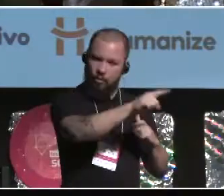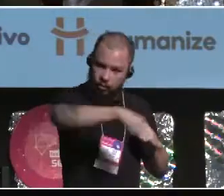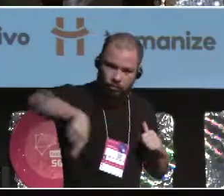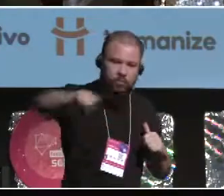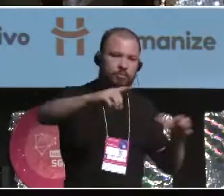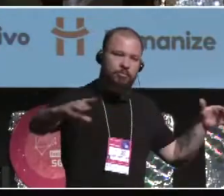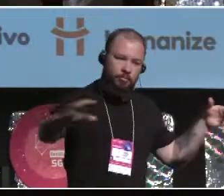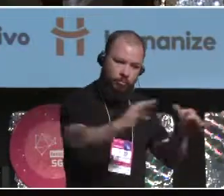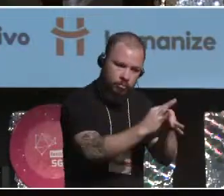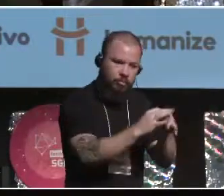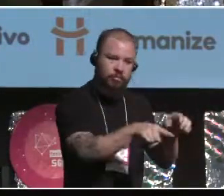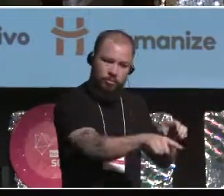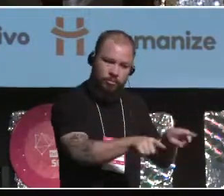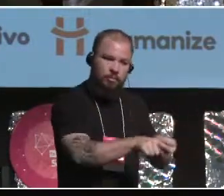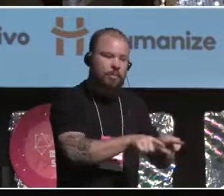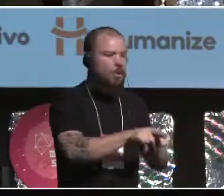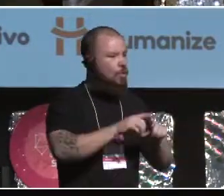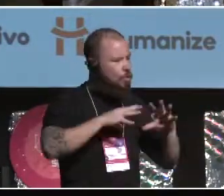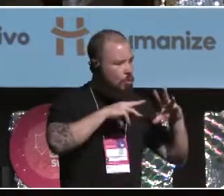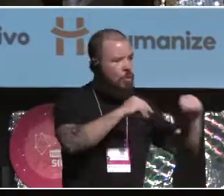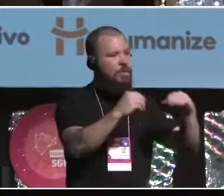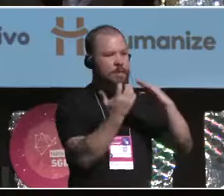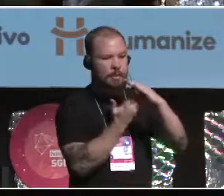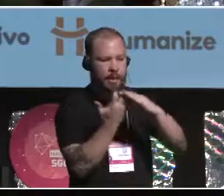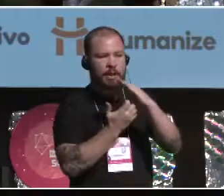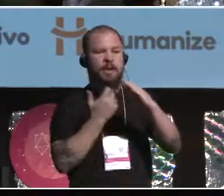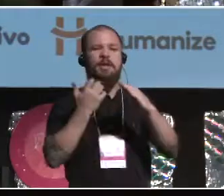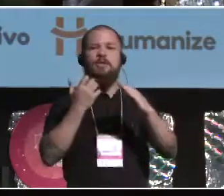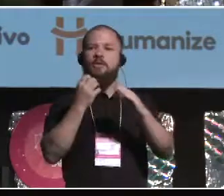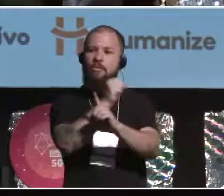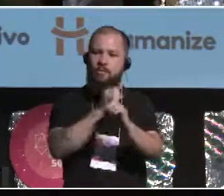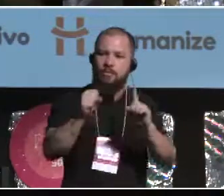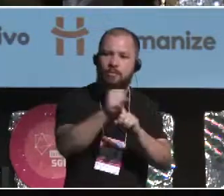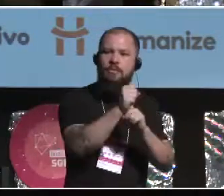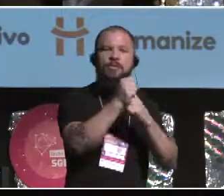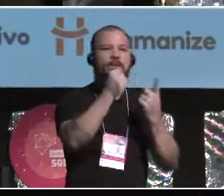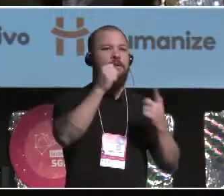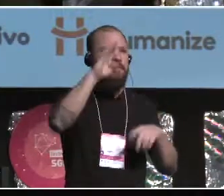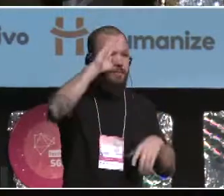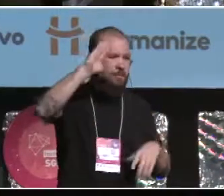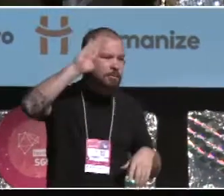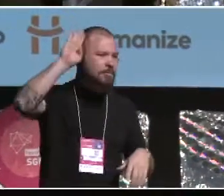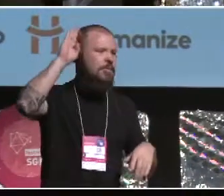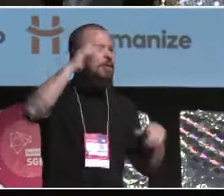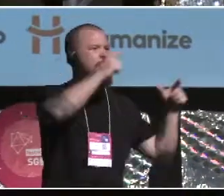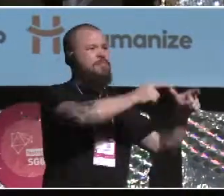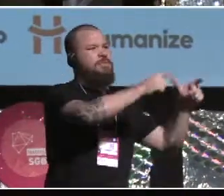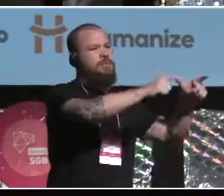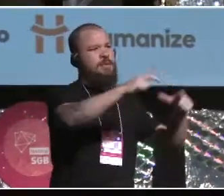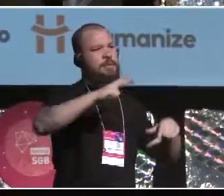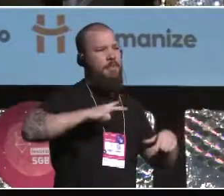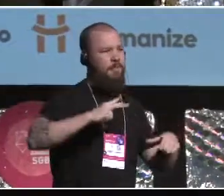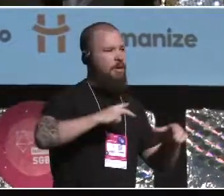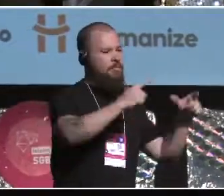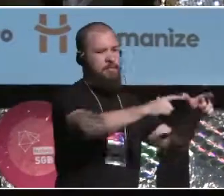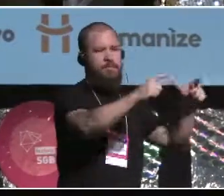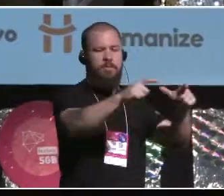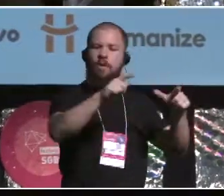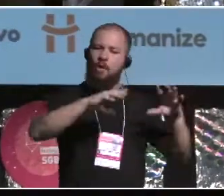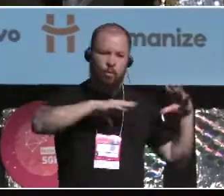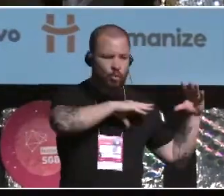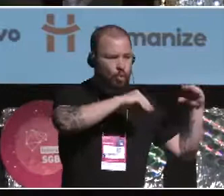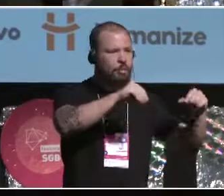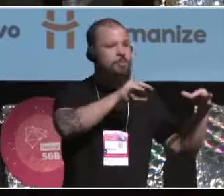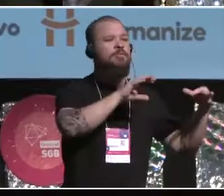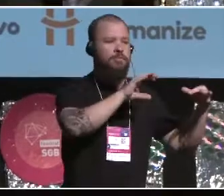Todos, empresas, sociedad civil, academia, filantropía, sector privado y demás, estamos involucrados y tenemos un rol en la